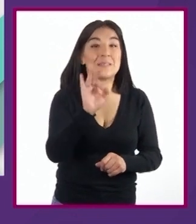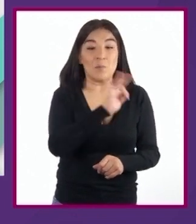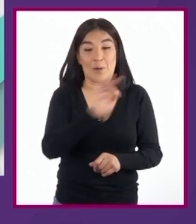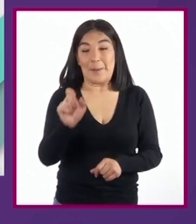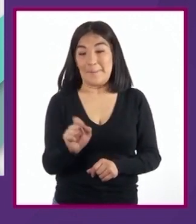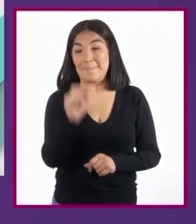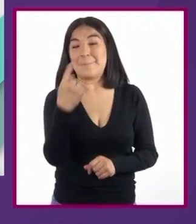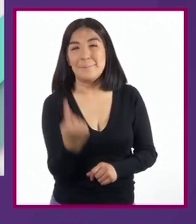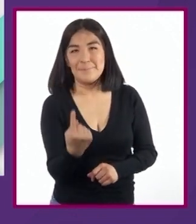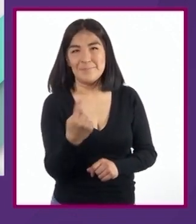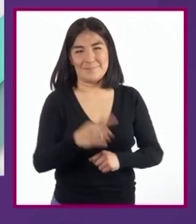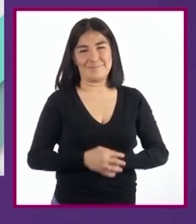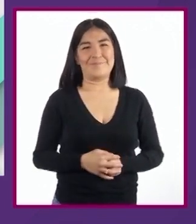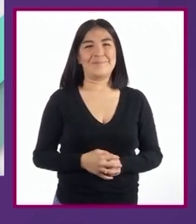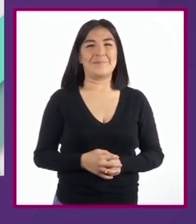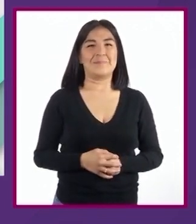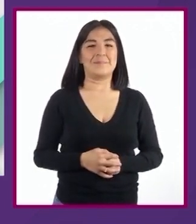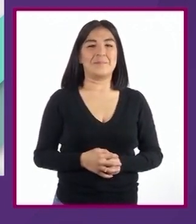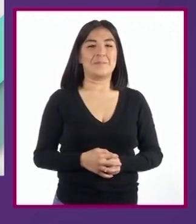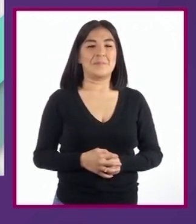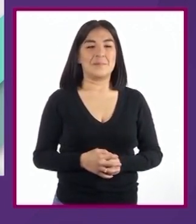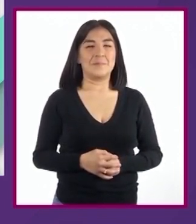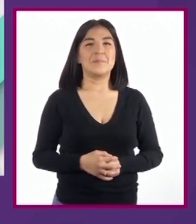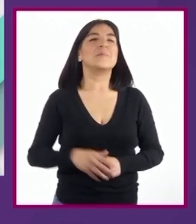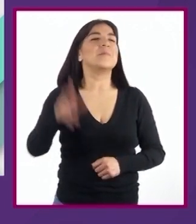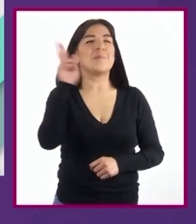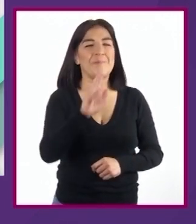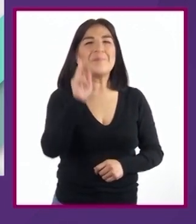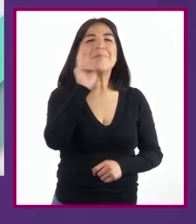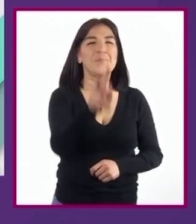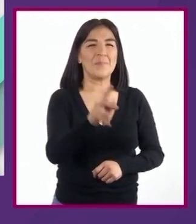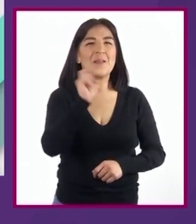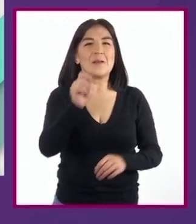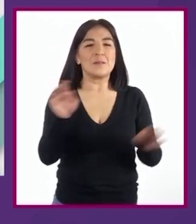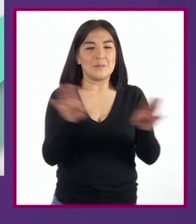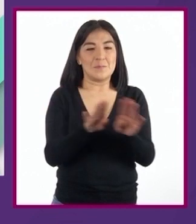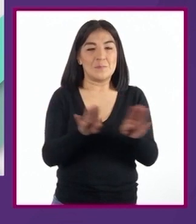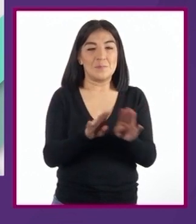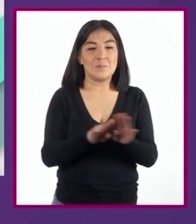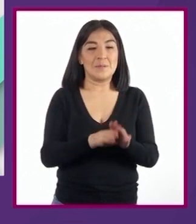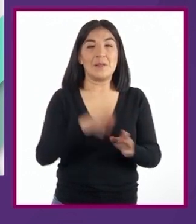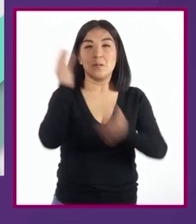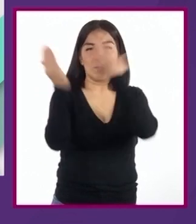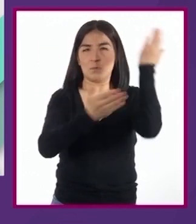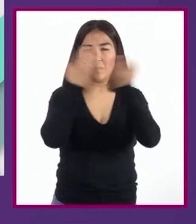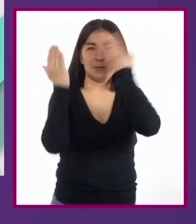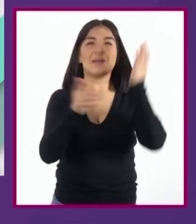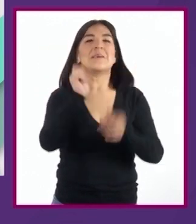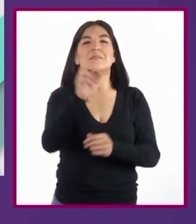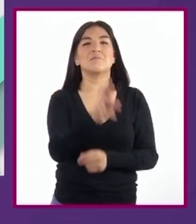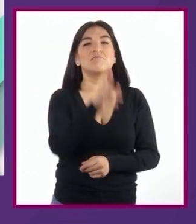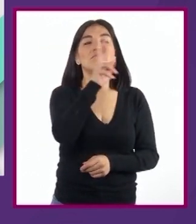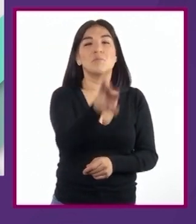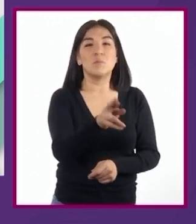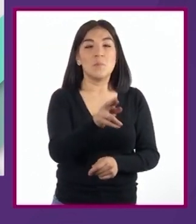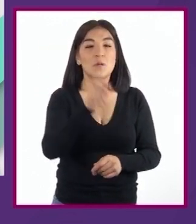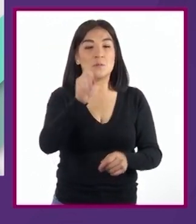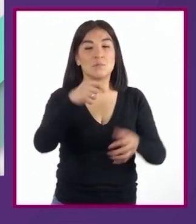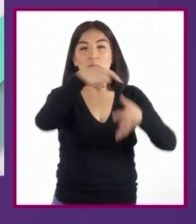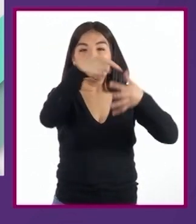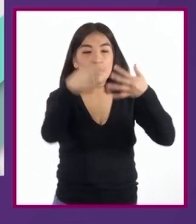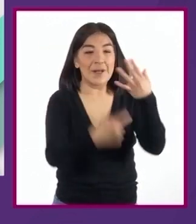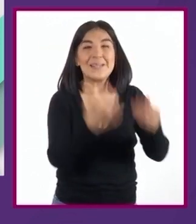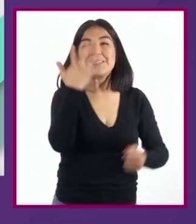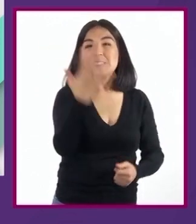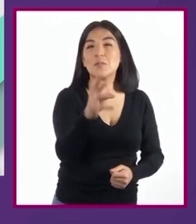un Blackjack. También hemos escuchado decir que si un estudiante responde al azar una prueba de opción múltiple con